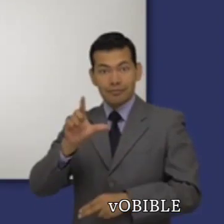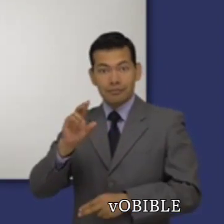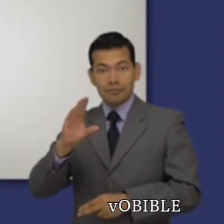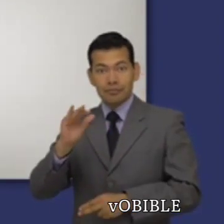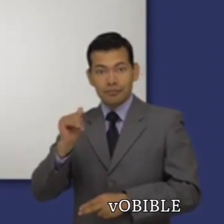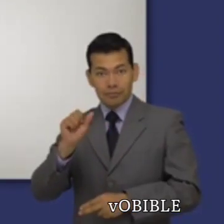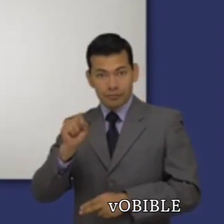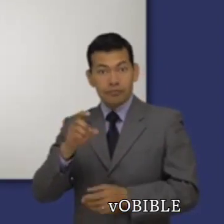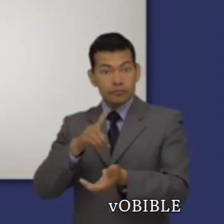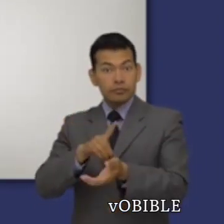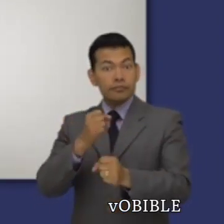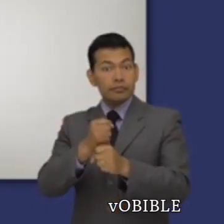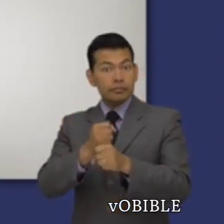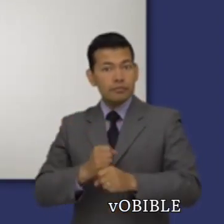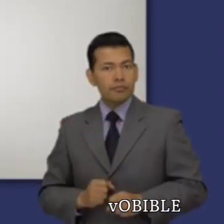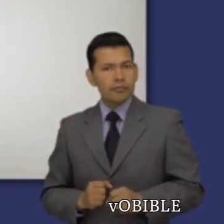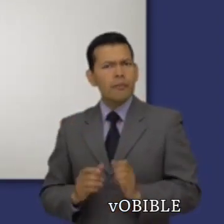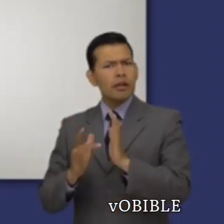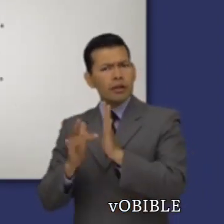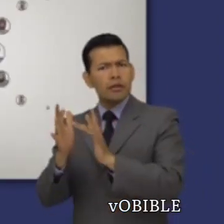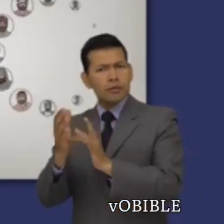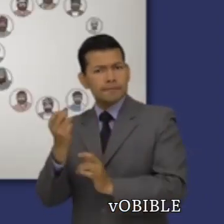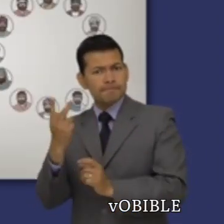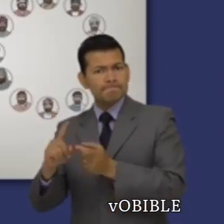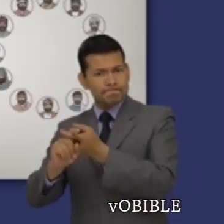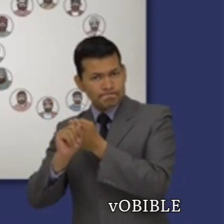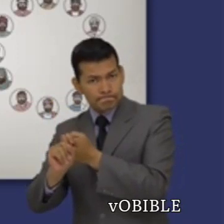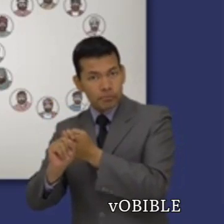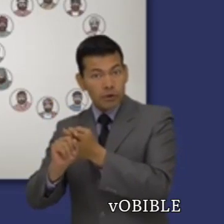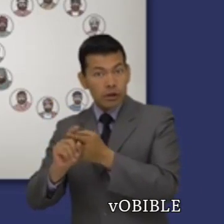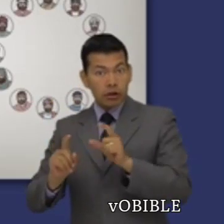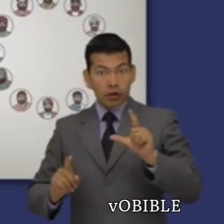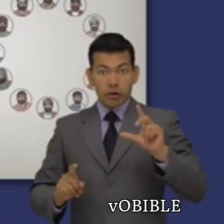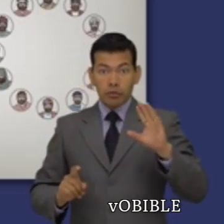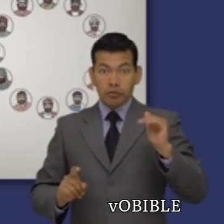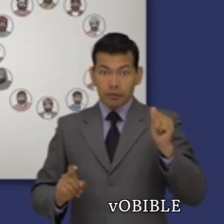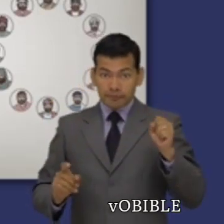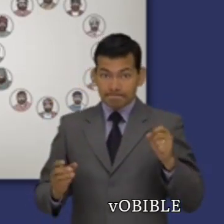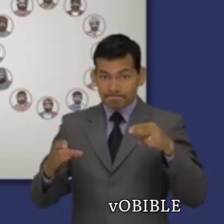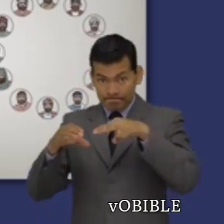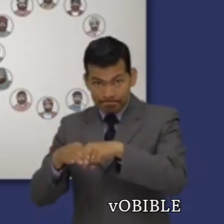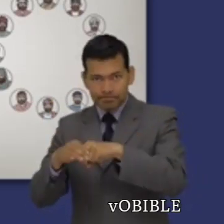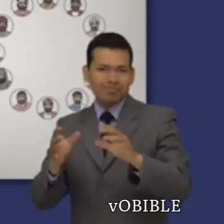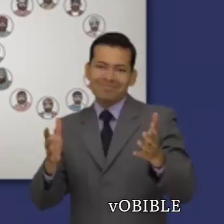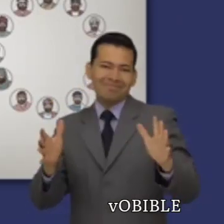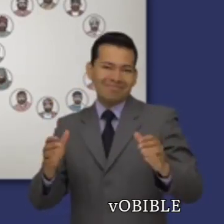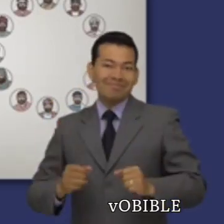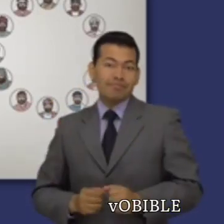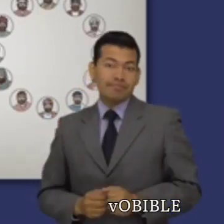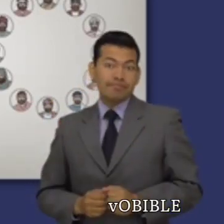Lucas era médico. Al igual que el evangelista Marcos, no era uno de los 12 apóstoles de